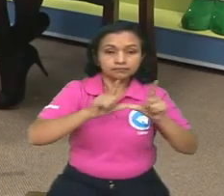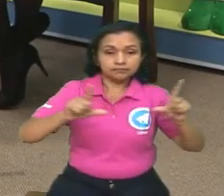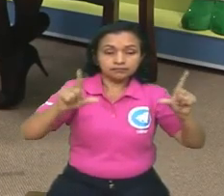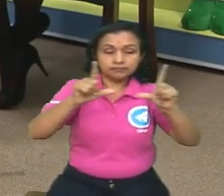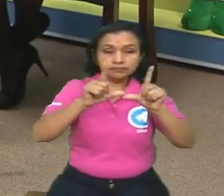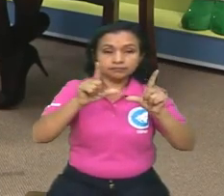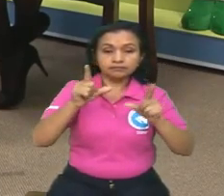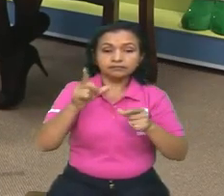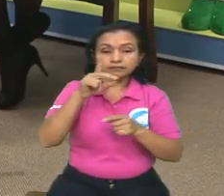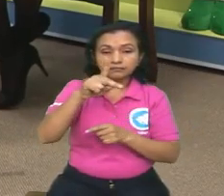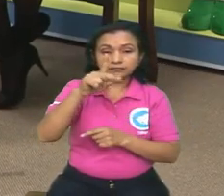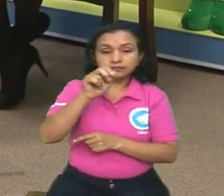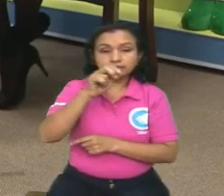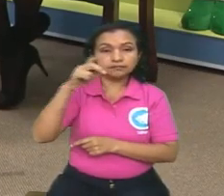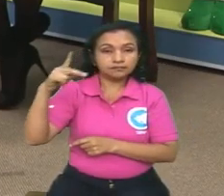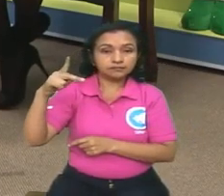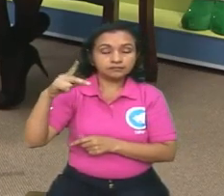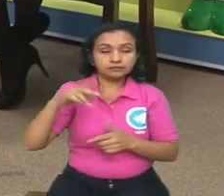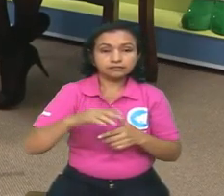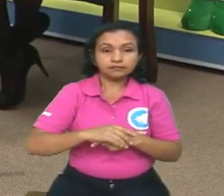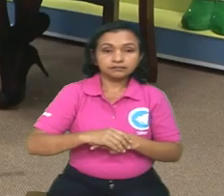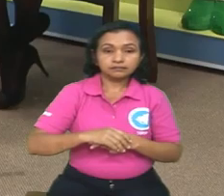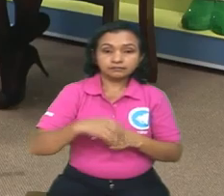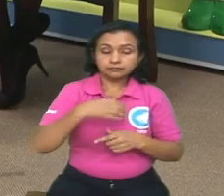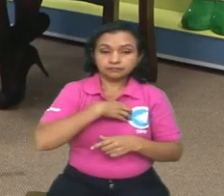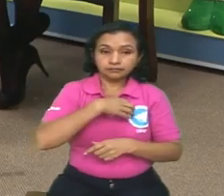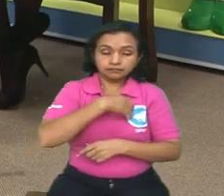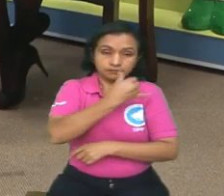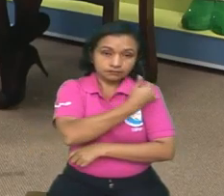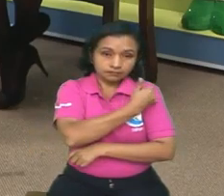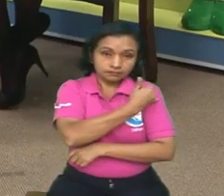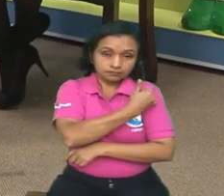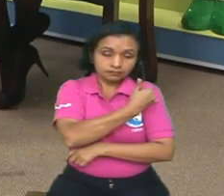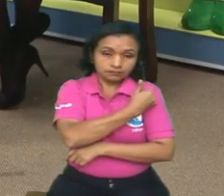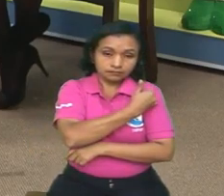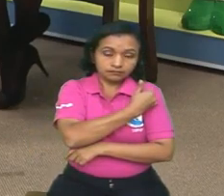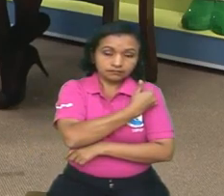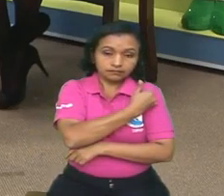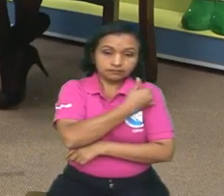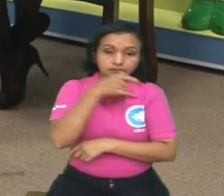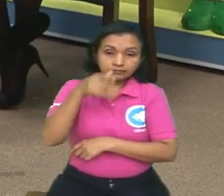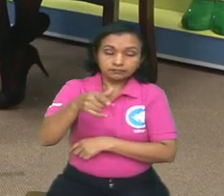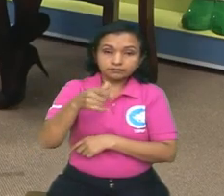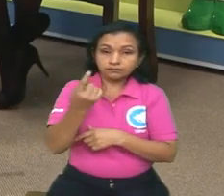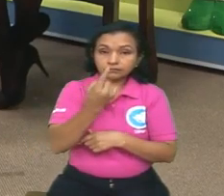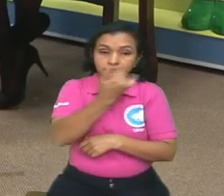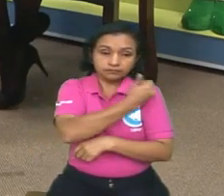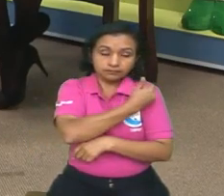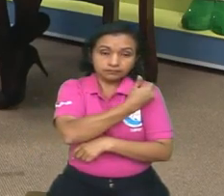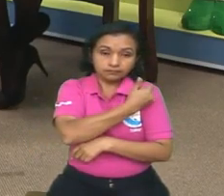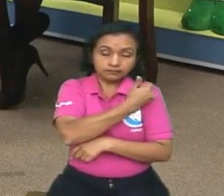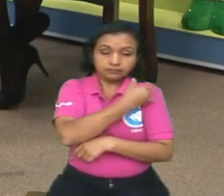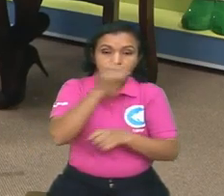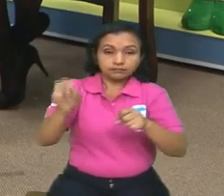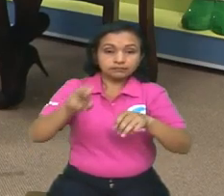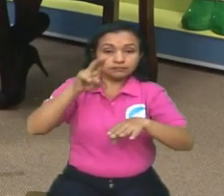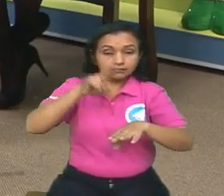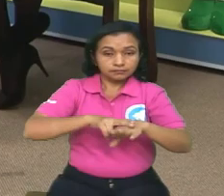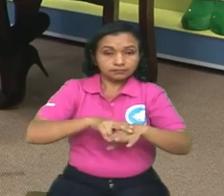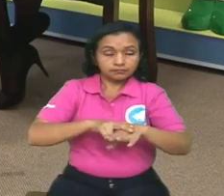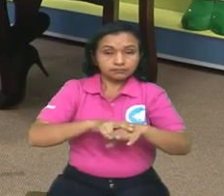Papanicolaou donde usted desee realizárselo. Nosotros como Hospital Berta Calderón, en la consulta externa, a pesar que somos un hospital de referencia nacional,